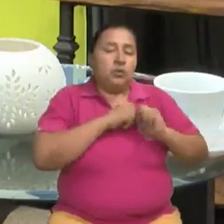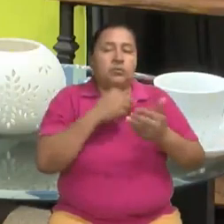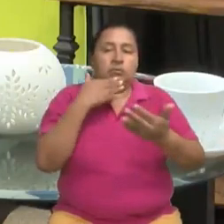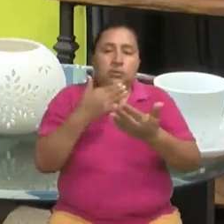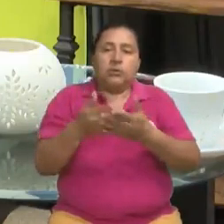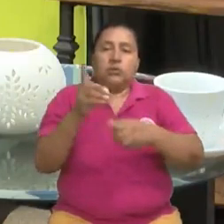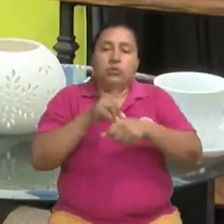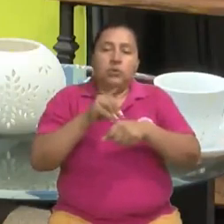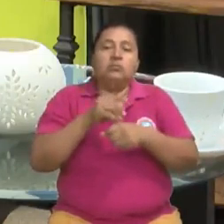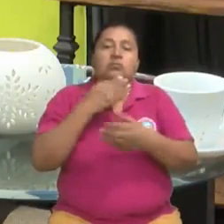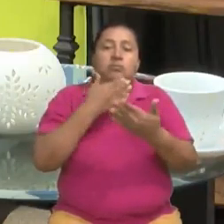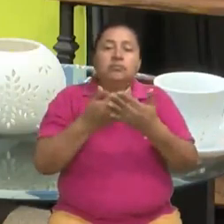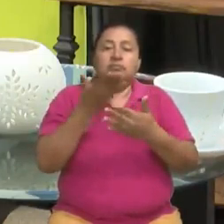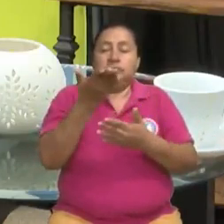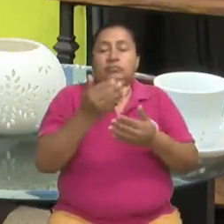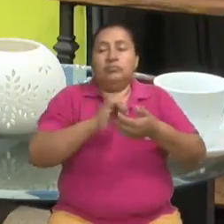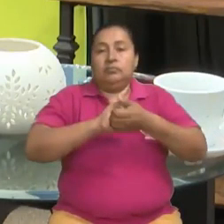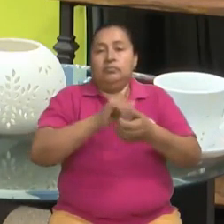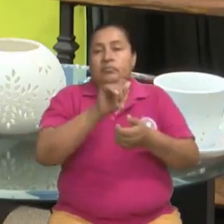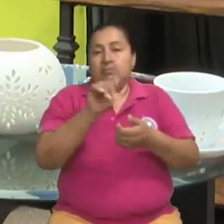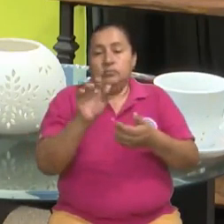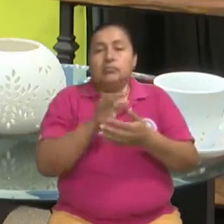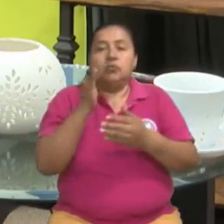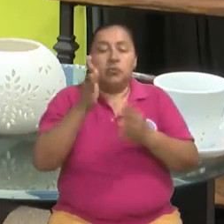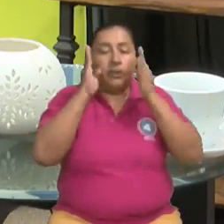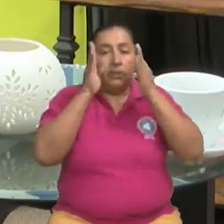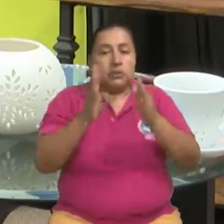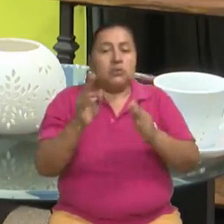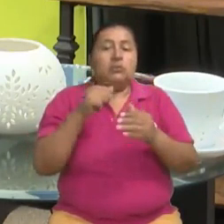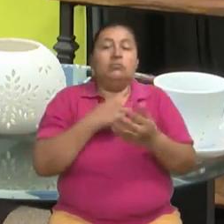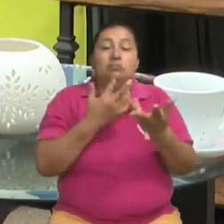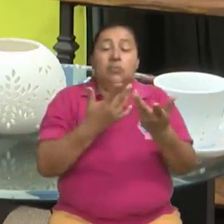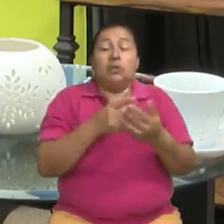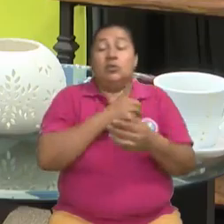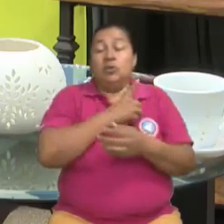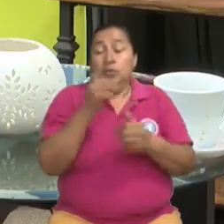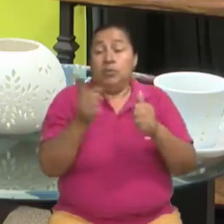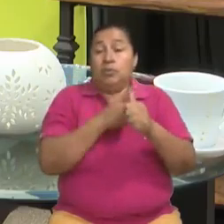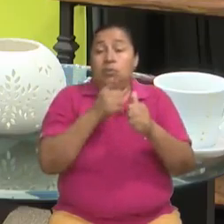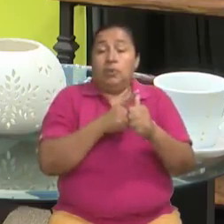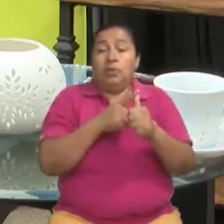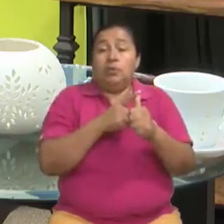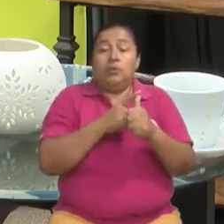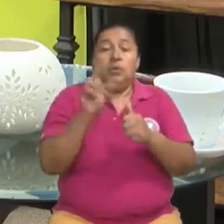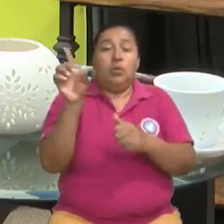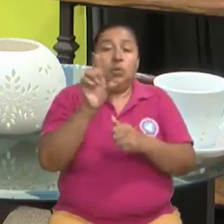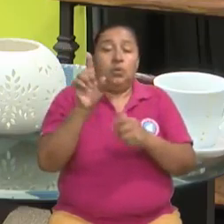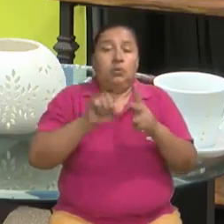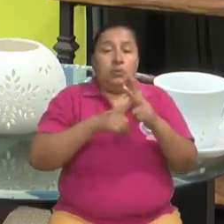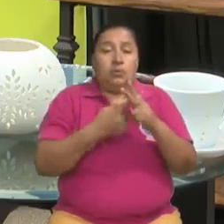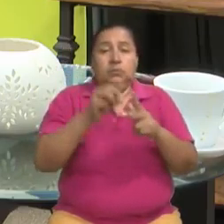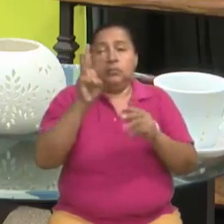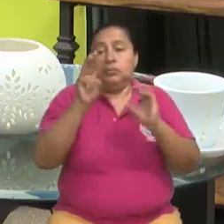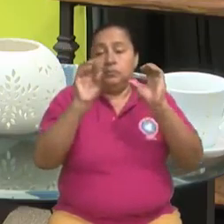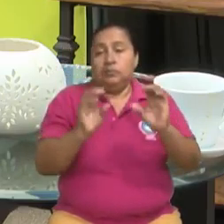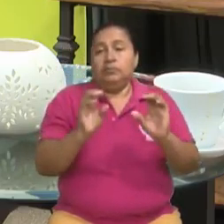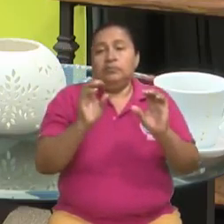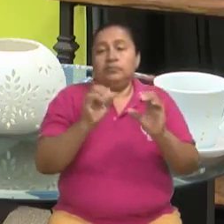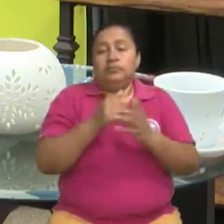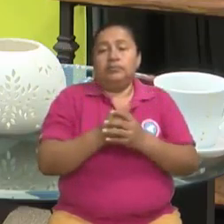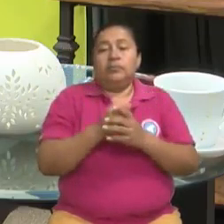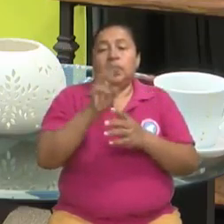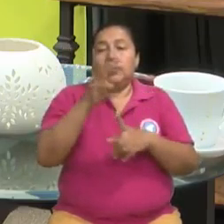agradecemos, doctor, le agradecemos también a usted, amigo televidente, su fiel sintonía. Le esperamos, si Dios así lo permite, el lunes a partir de las 3 de la tarde,